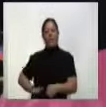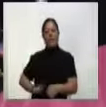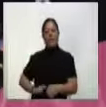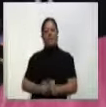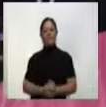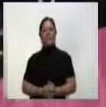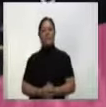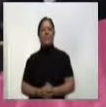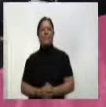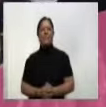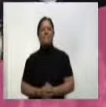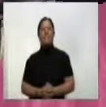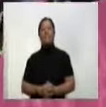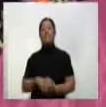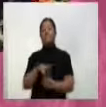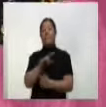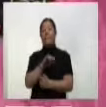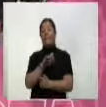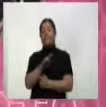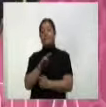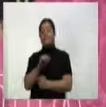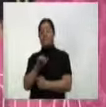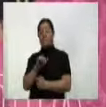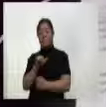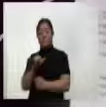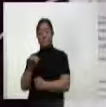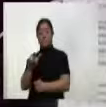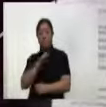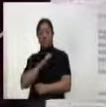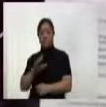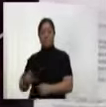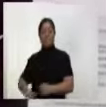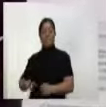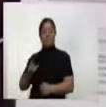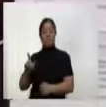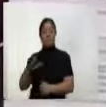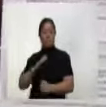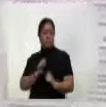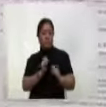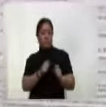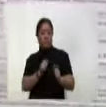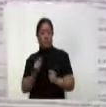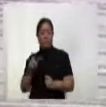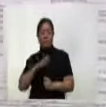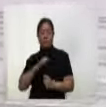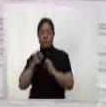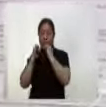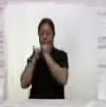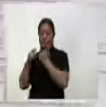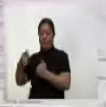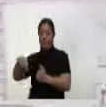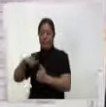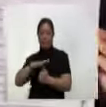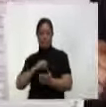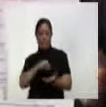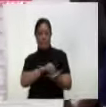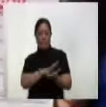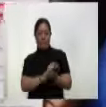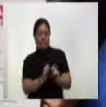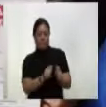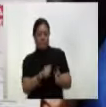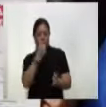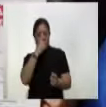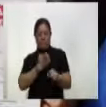Viviana Barbosa Bonola, candidata de Fuerza por México a la gubernatura, recibió por parte de diversas organizaciones civiles la Agenda de Movilidad para el Estado